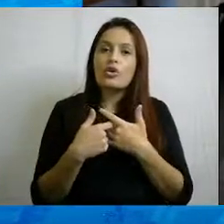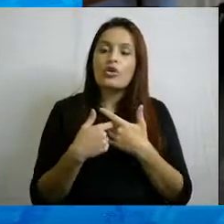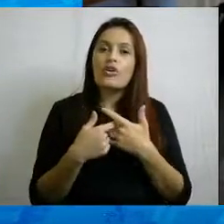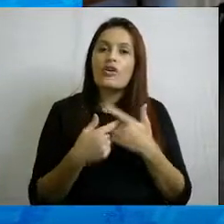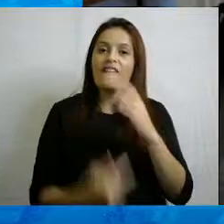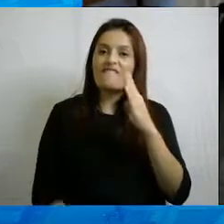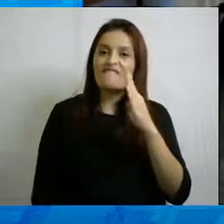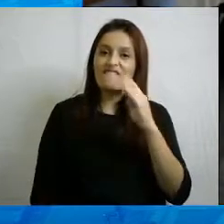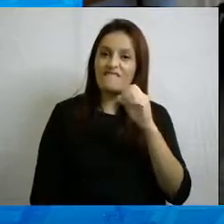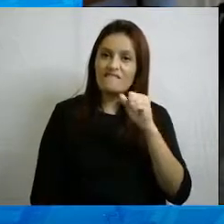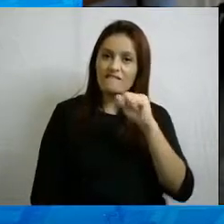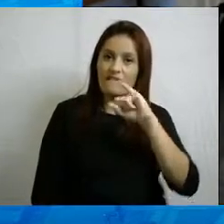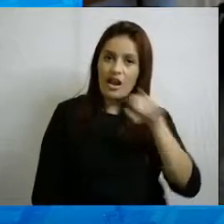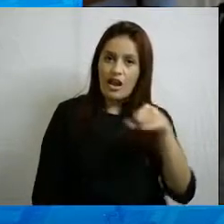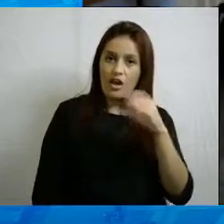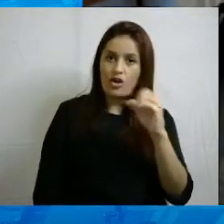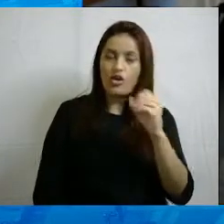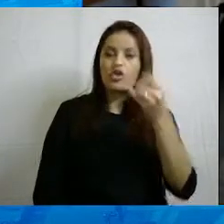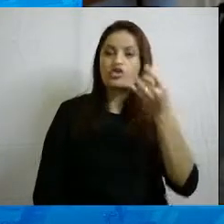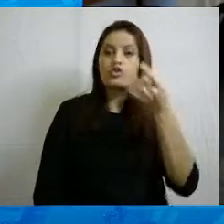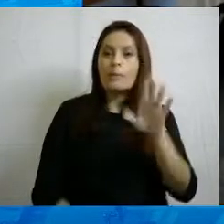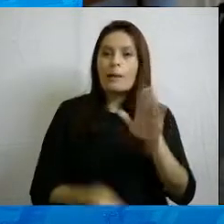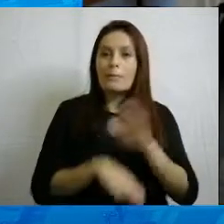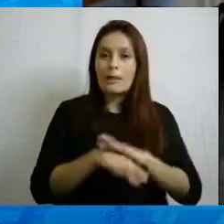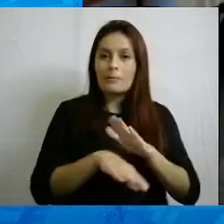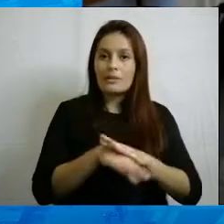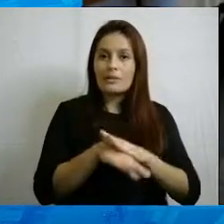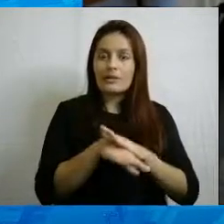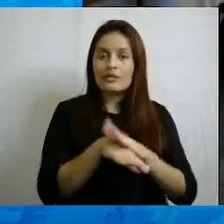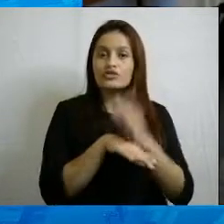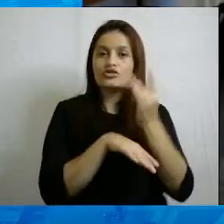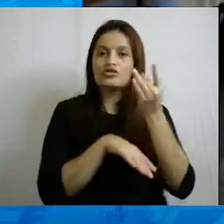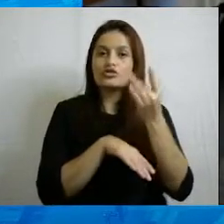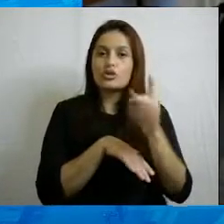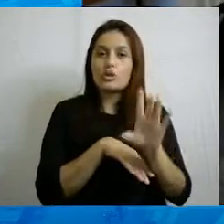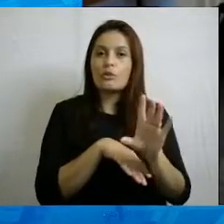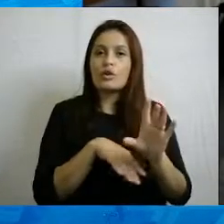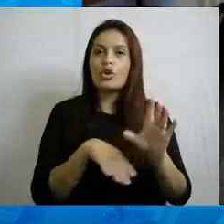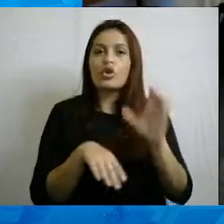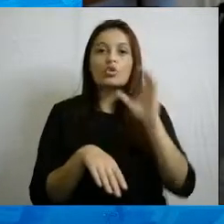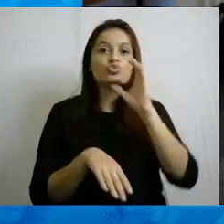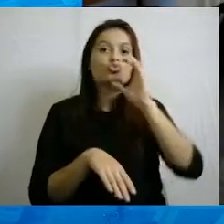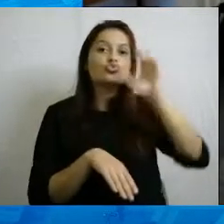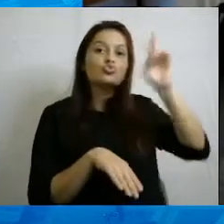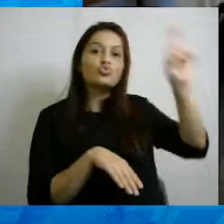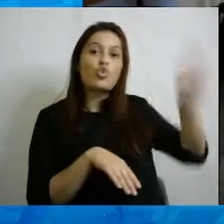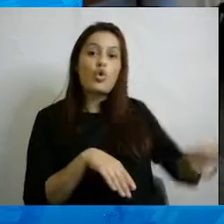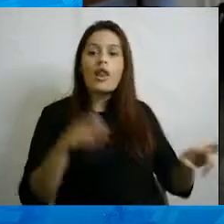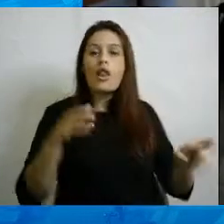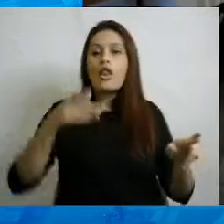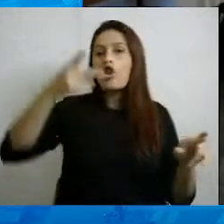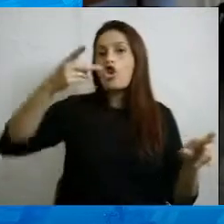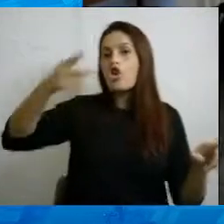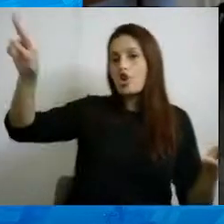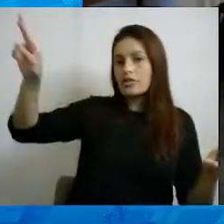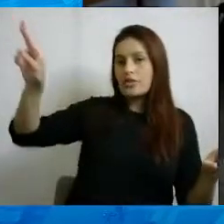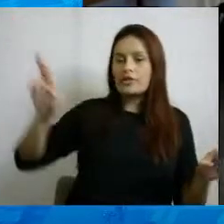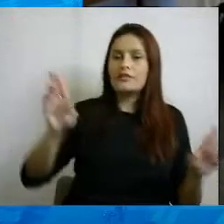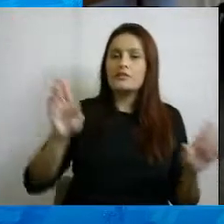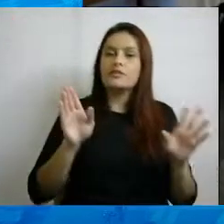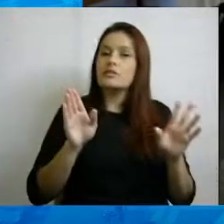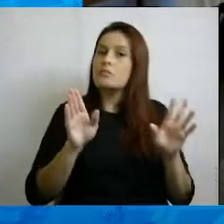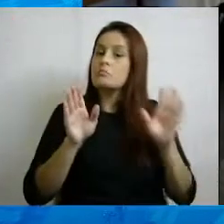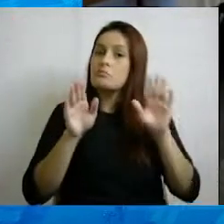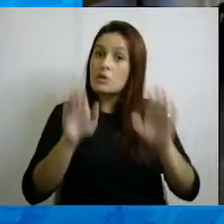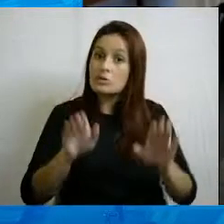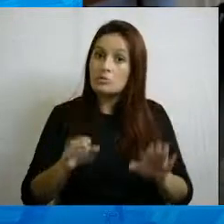bajo, que solamente se permita el tránsito y una prioridad de sur hacia el norte. Así que lo quiero felicitar porque fue la misma